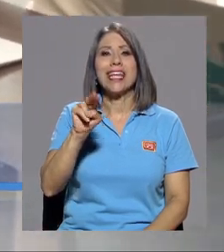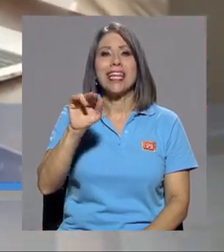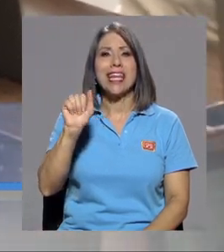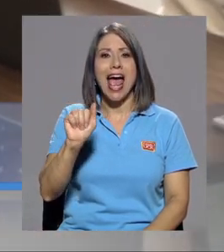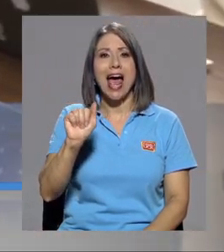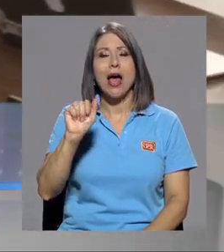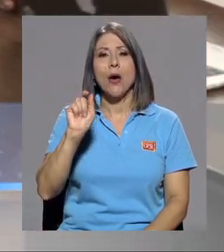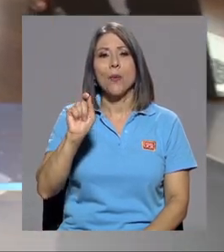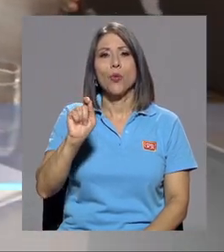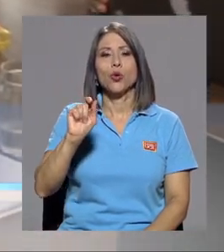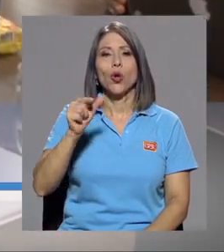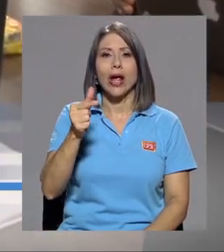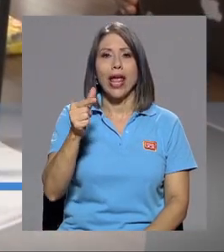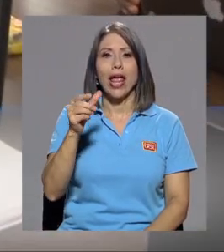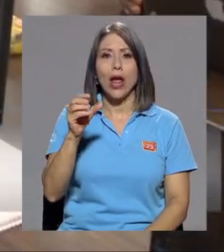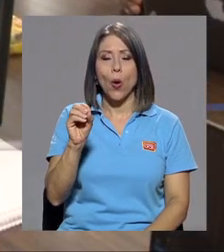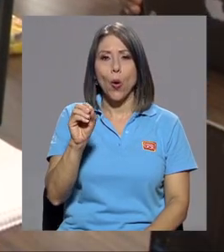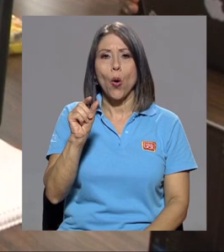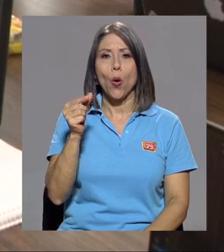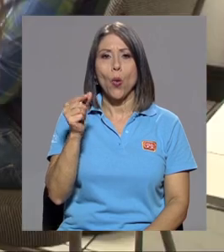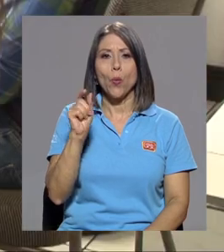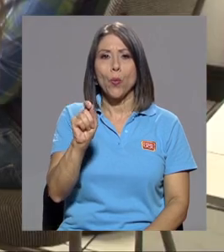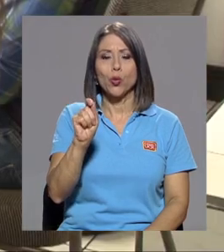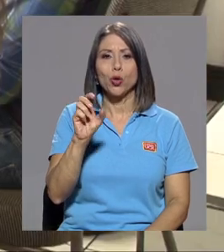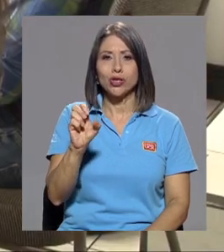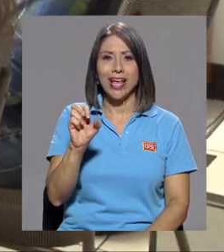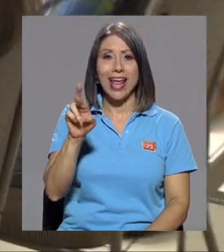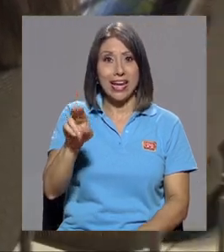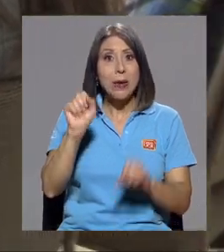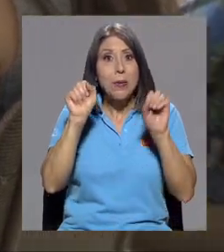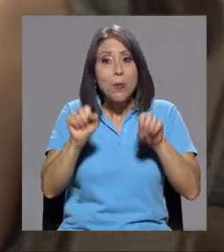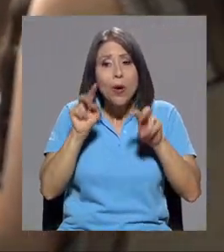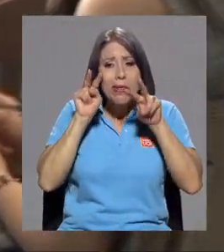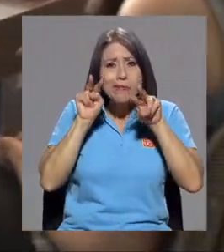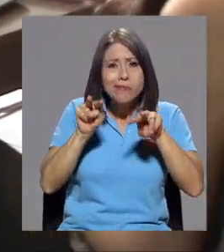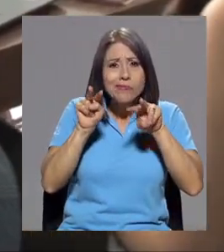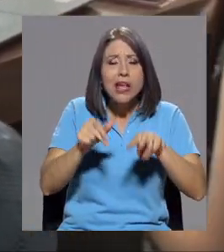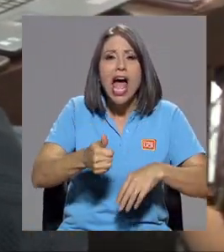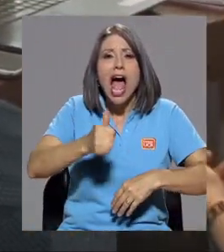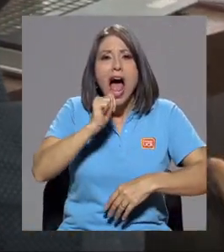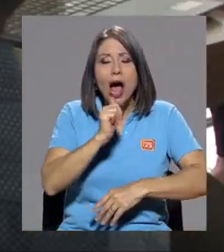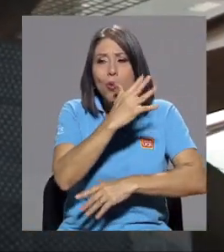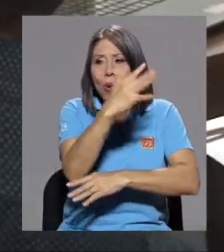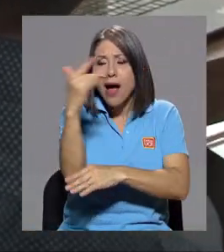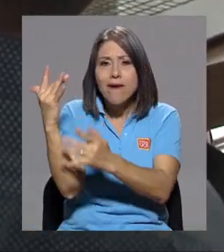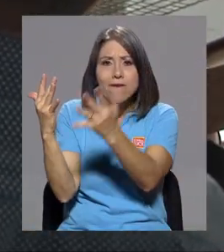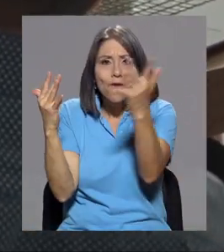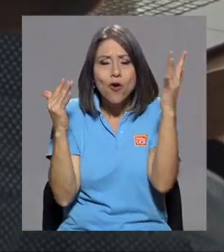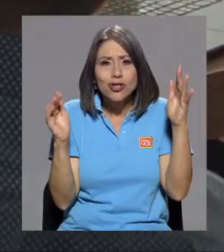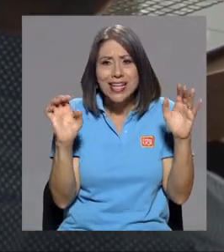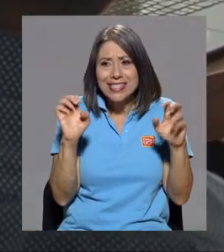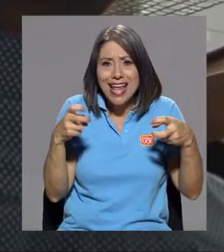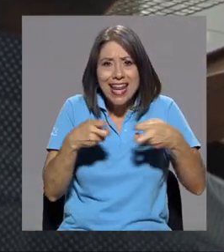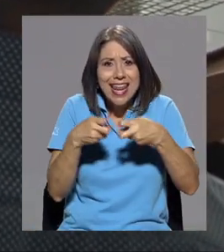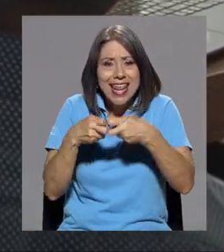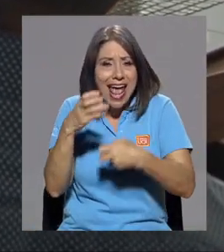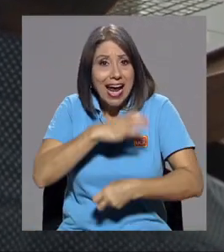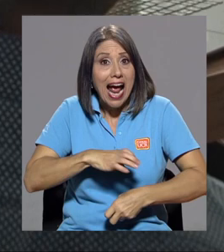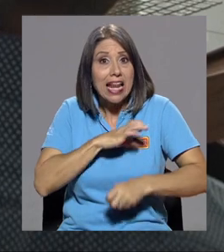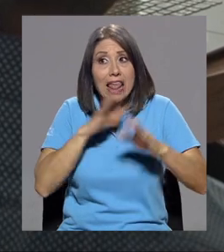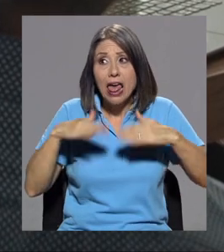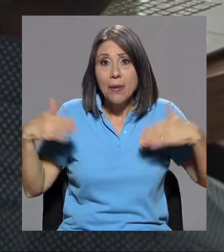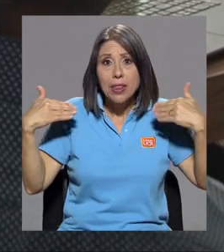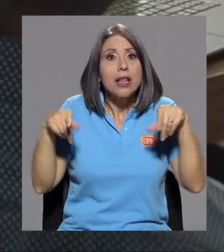www.cinia.go.cr, usted puede consultar bases de datos sobre agua, bosques, energía, calidad ambiental e